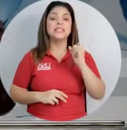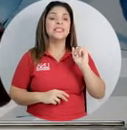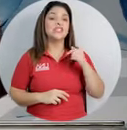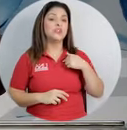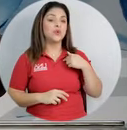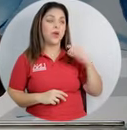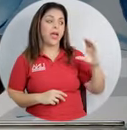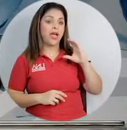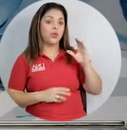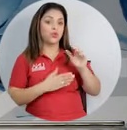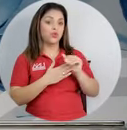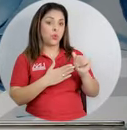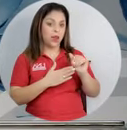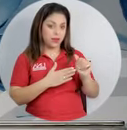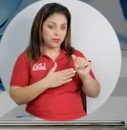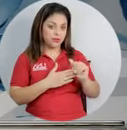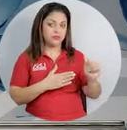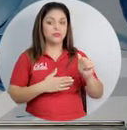también, y es